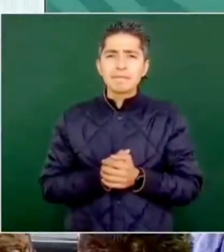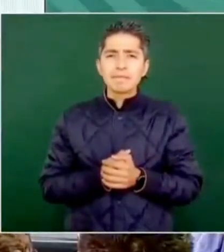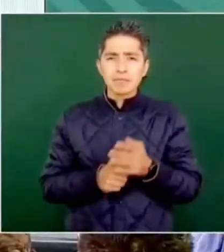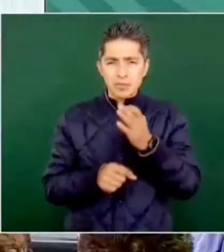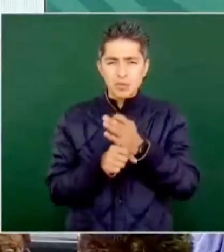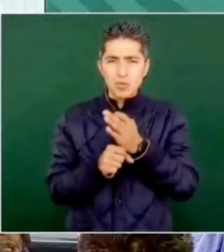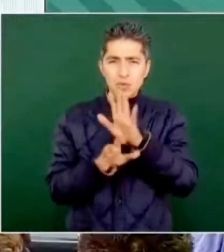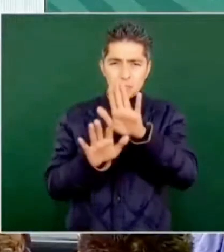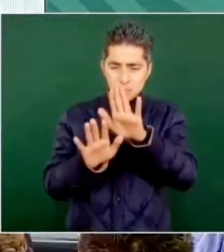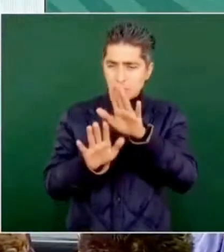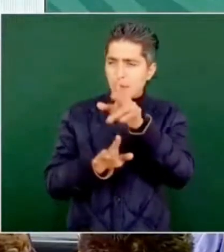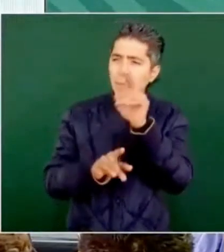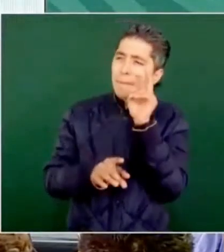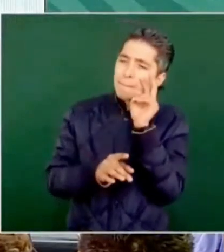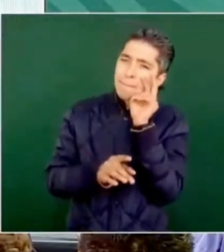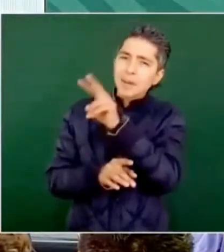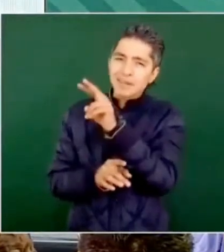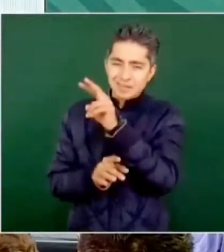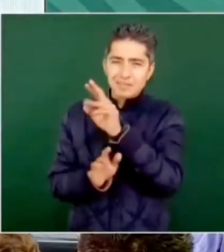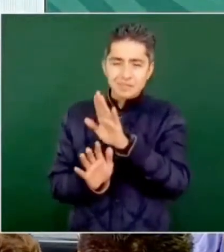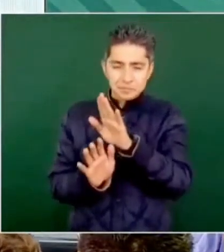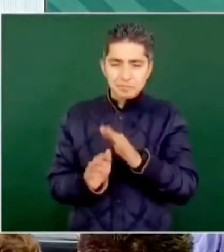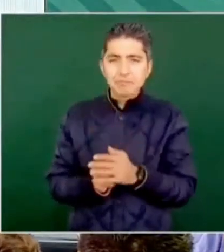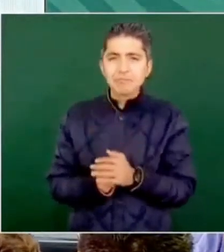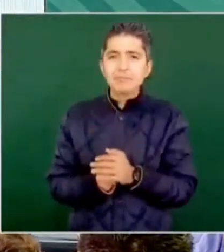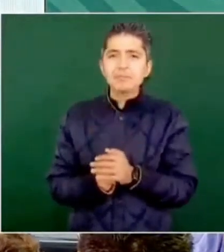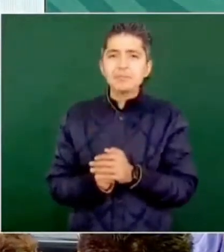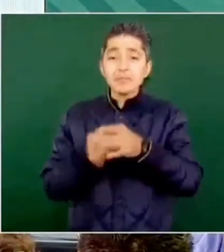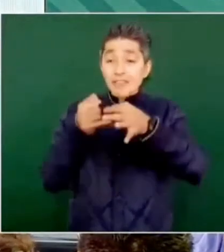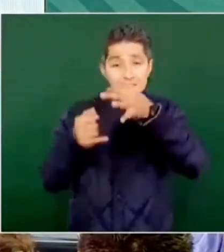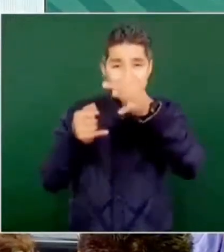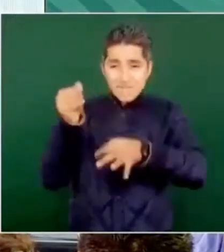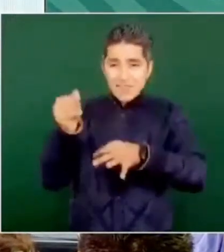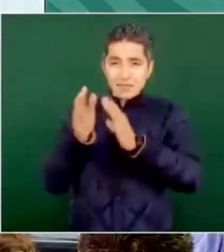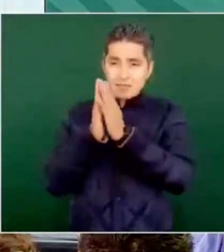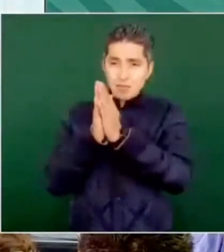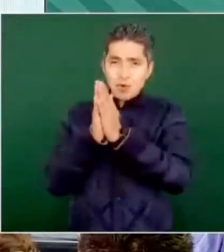a ver si puedes pasar al final.